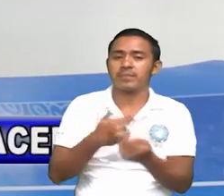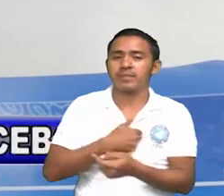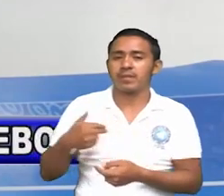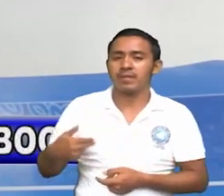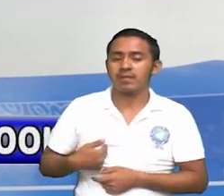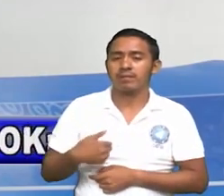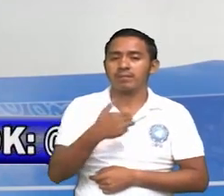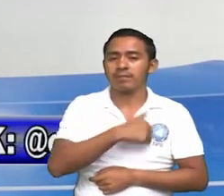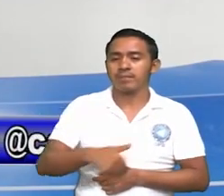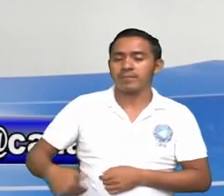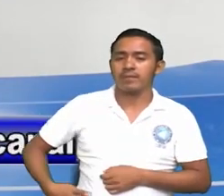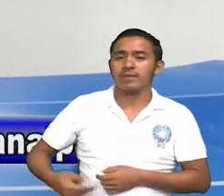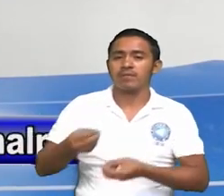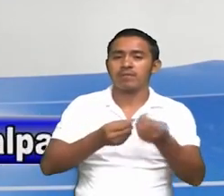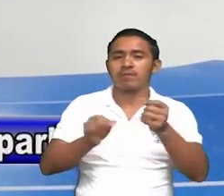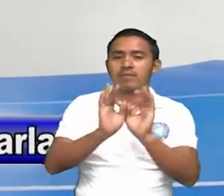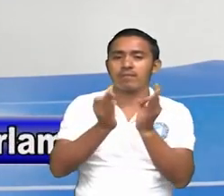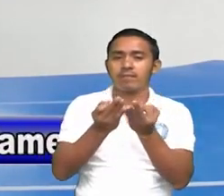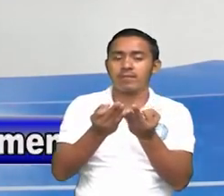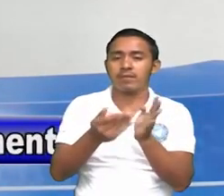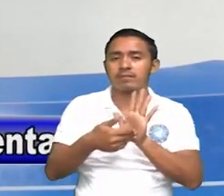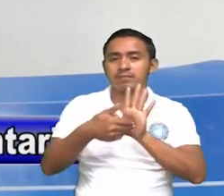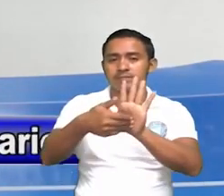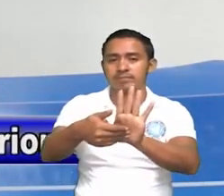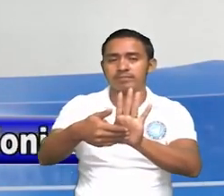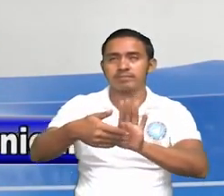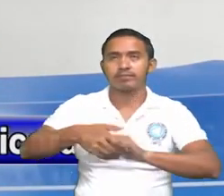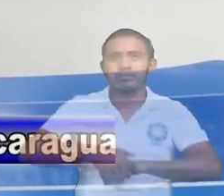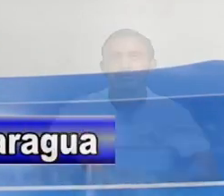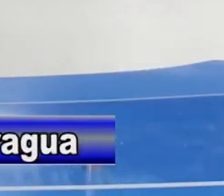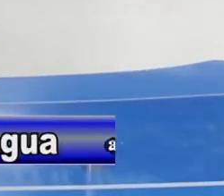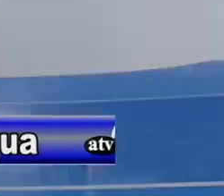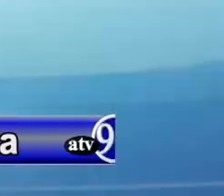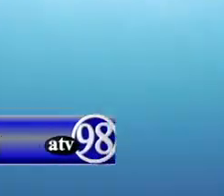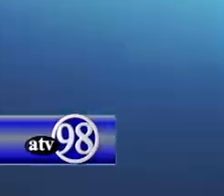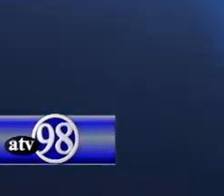el Ministerio de Economía Familiar. Más detalles en el siguiente informe.